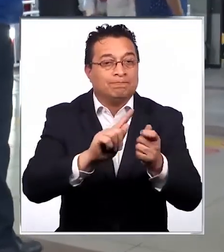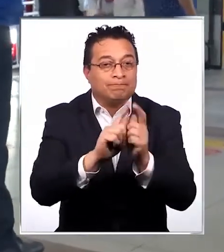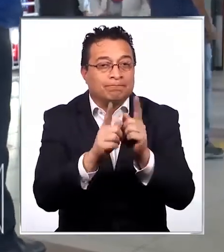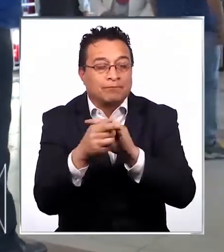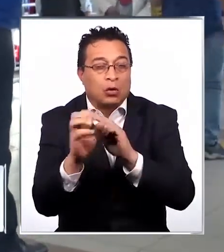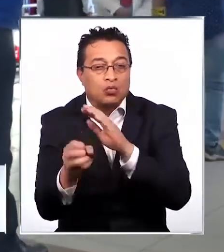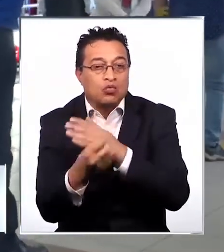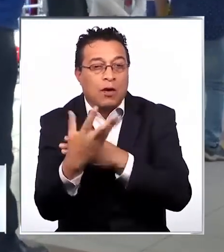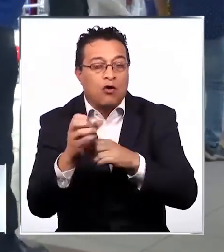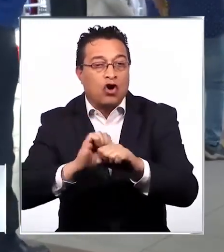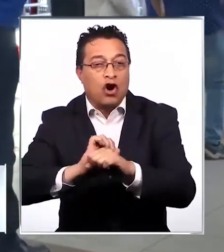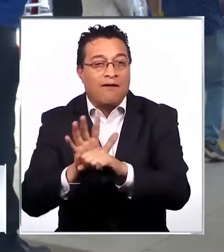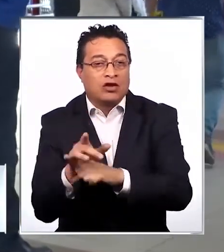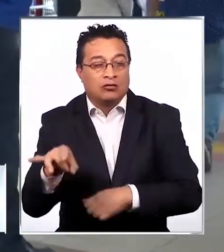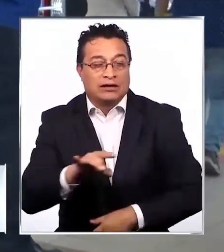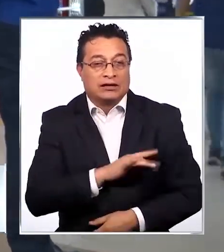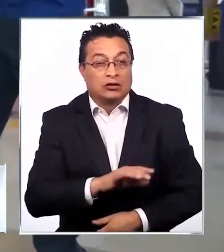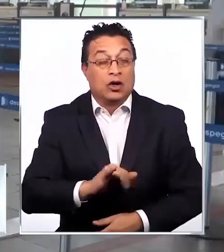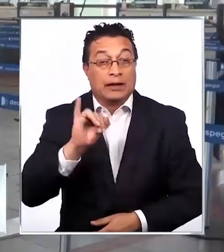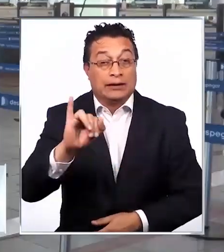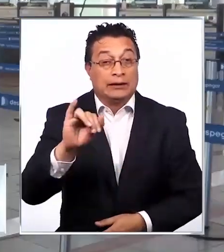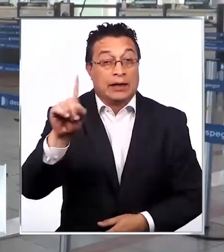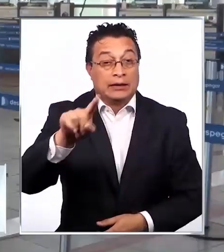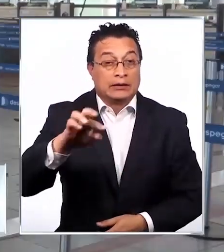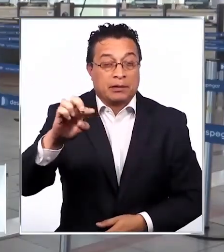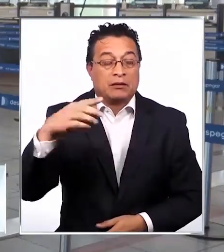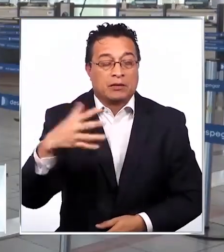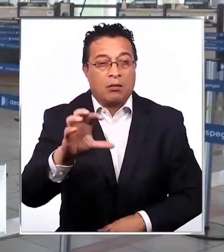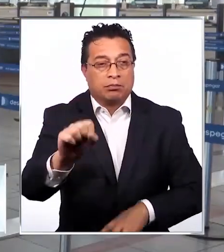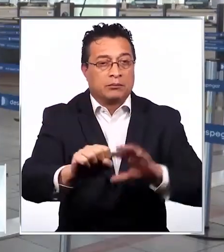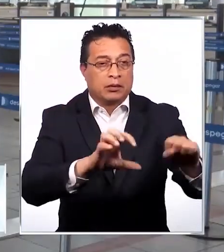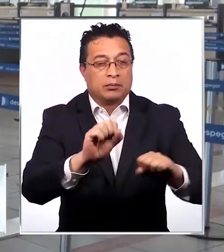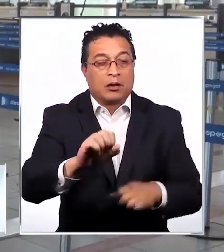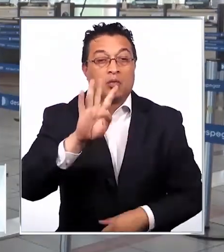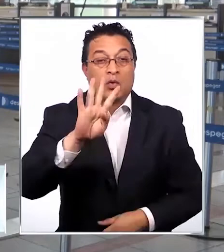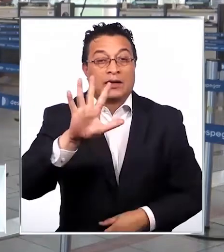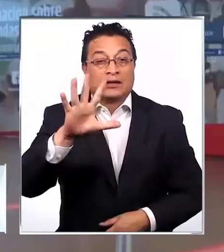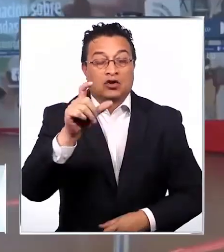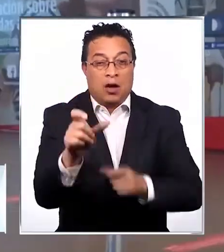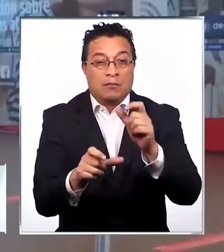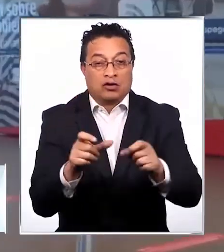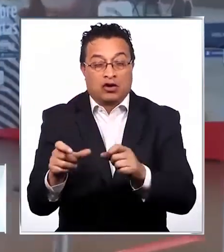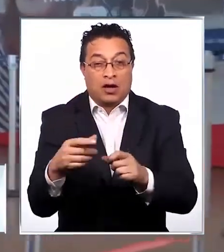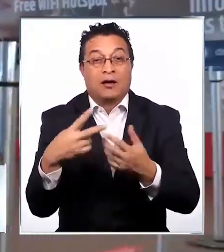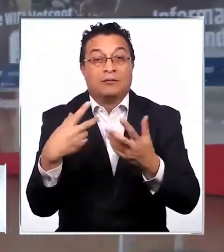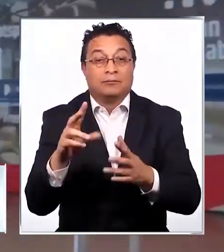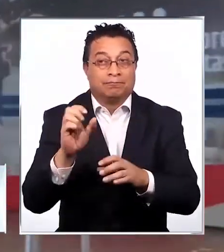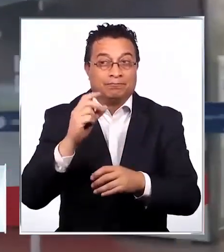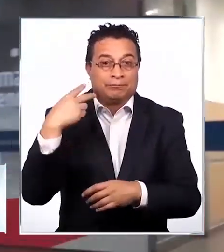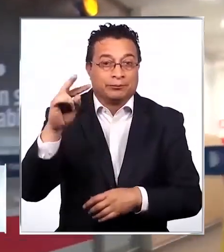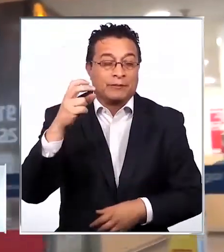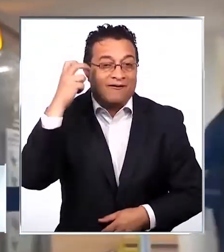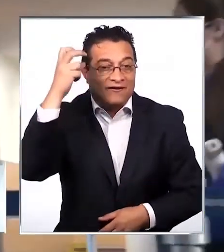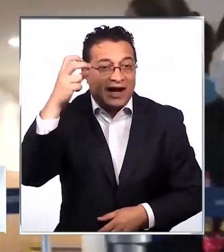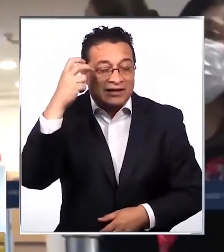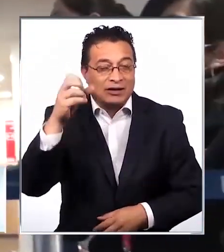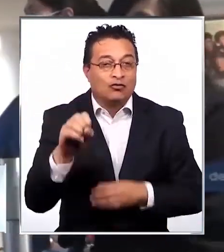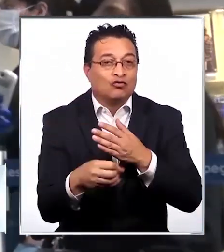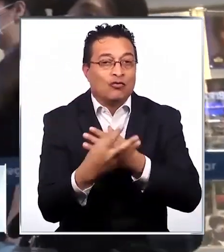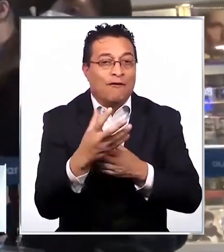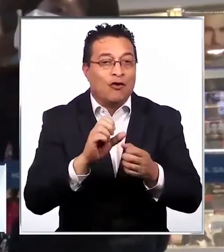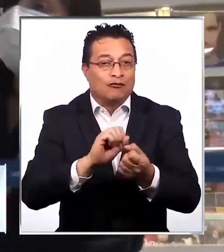este COVID-19 en Chile. El Instituto de Salud Pública ya ha detectado a 45 personas contagiadas con la cepa brasileña